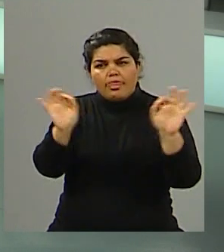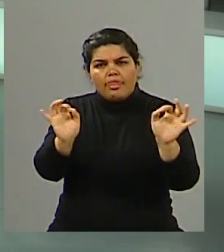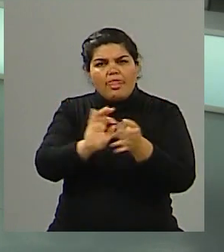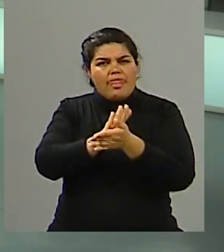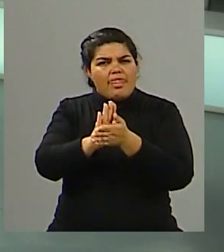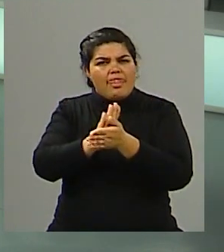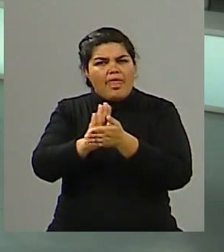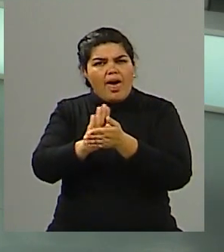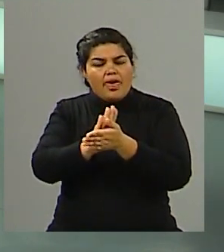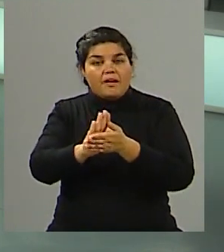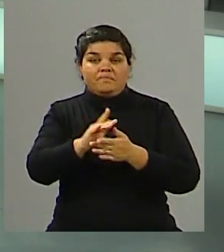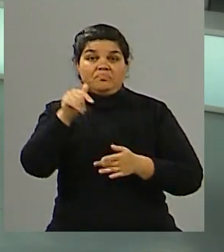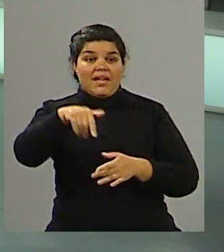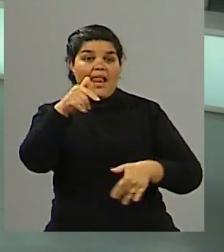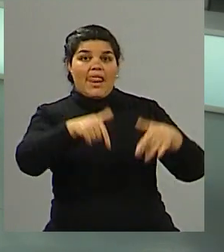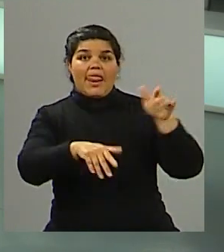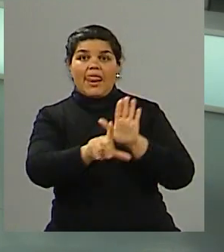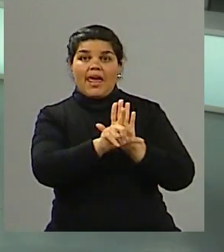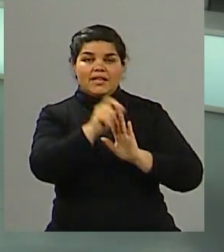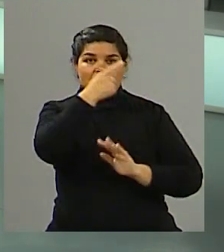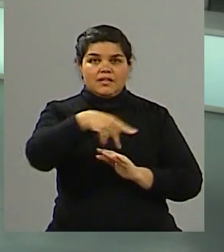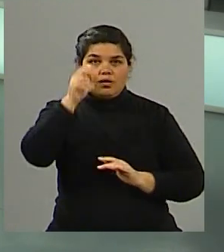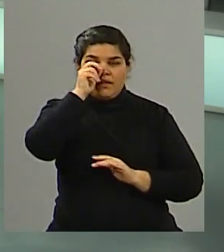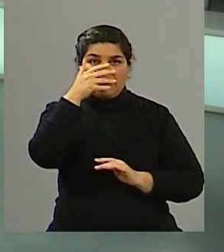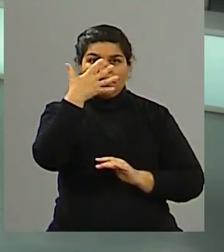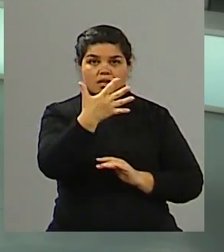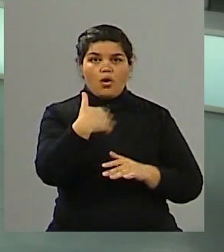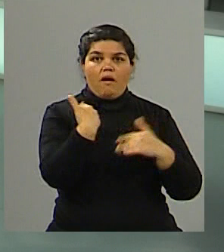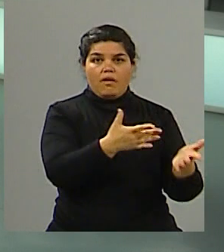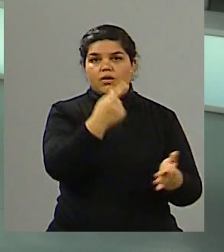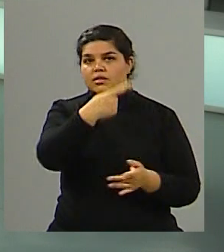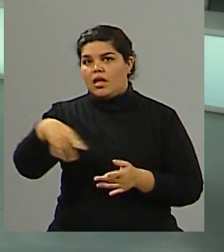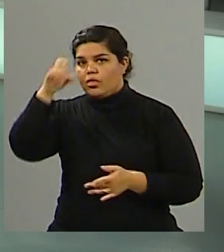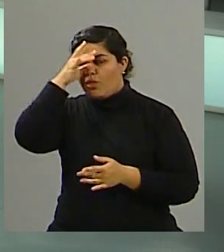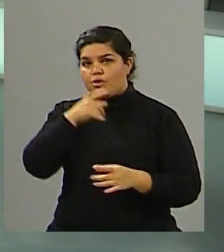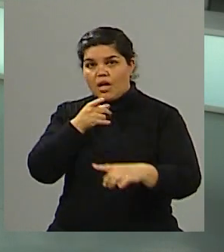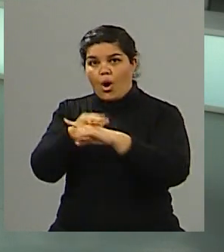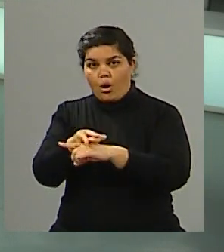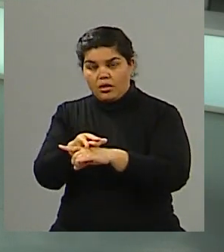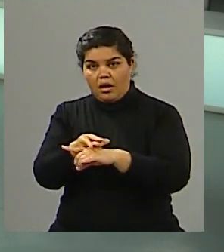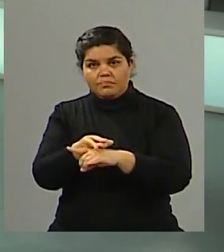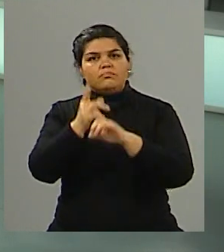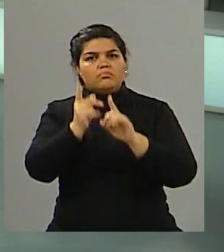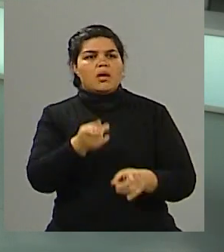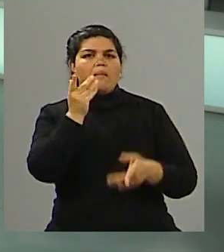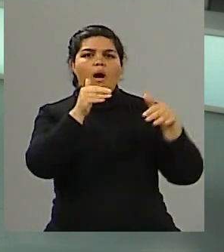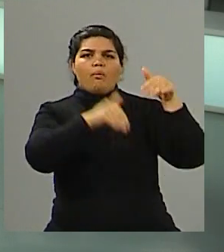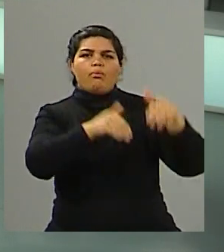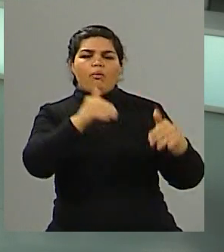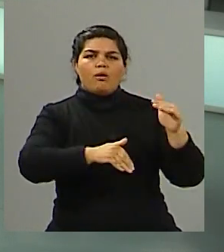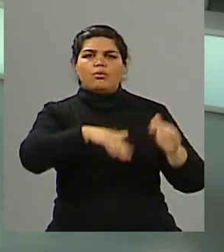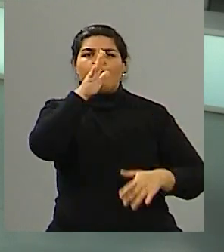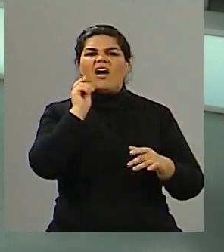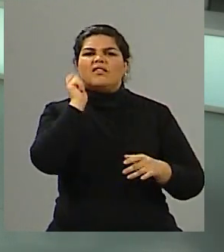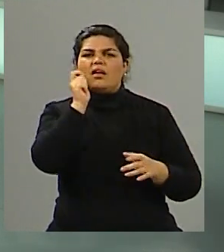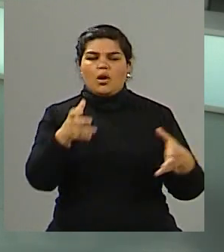obtuvo 125 votos a favor y 112 en contra. Estuvo votada en su mayoría por miembros de Juntos